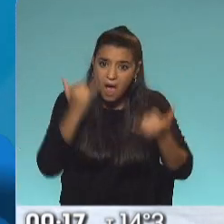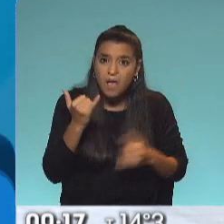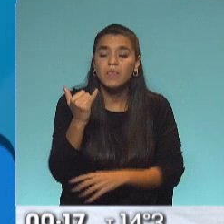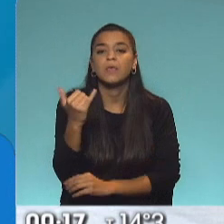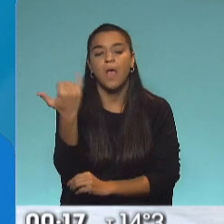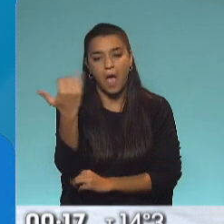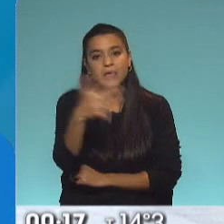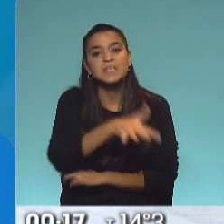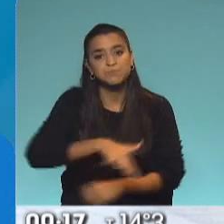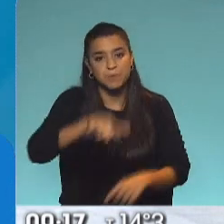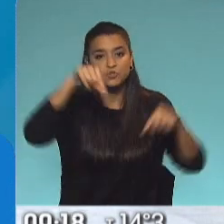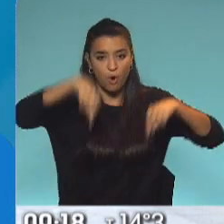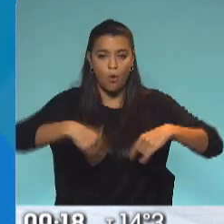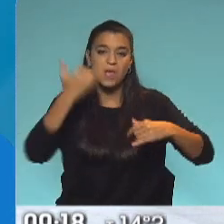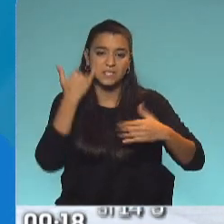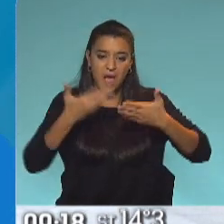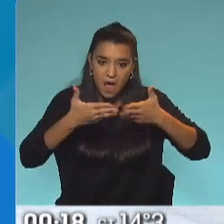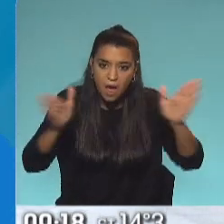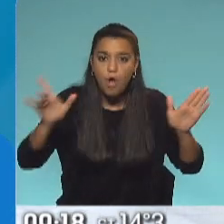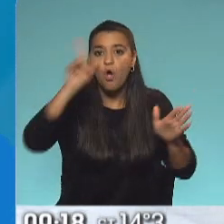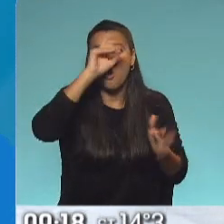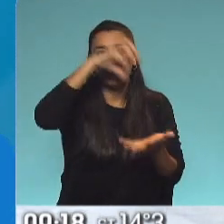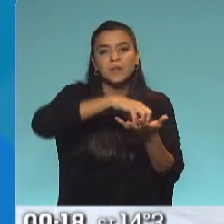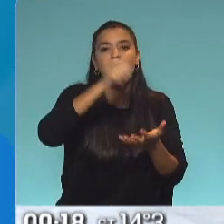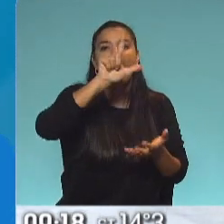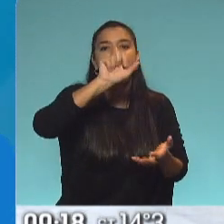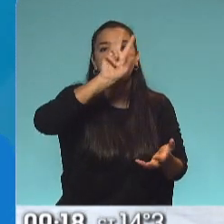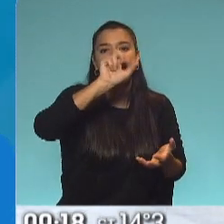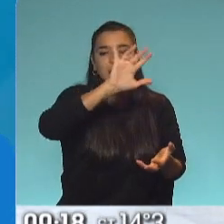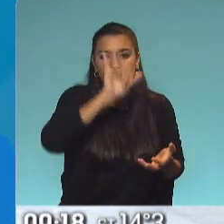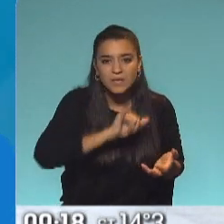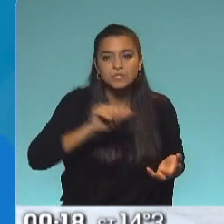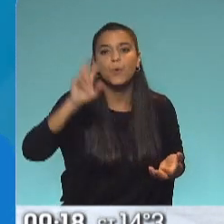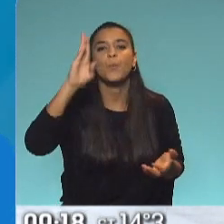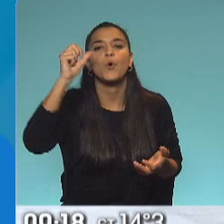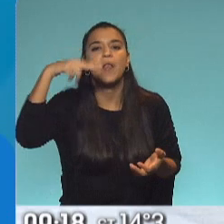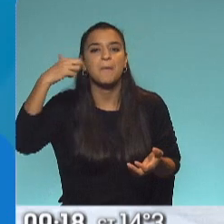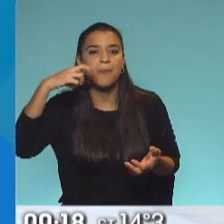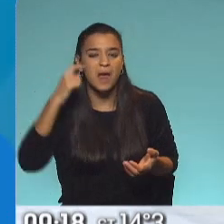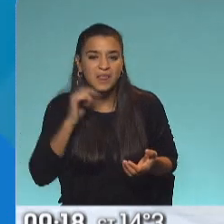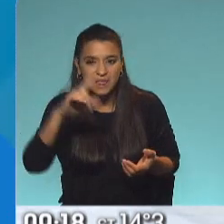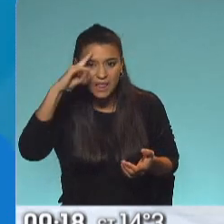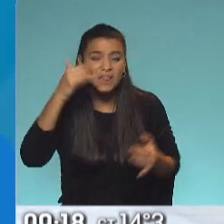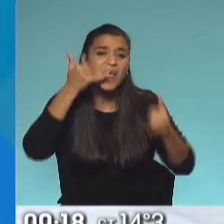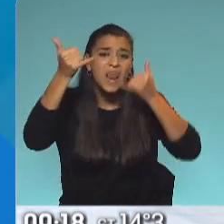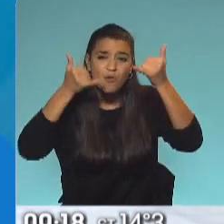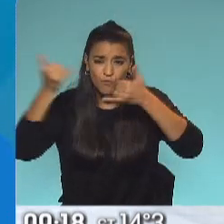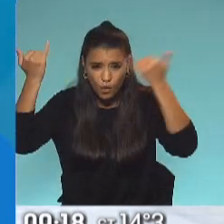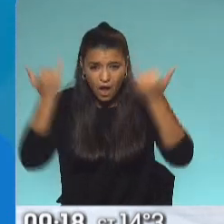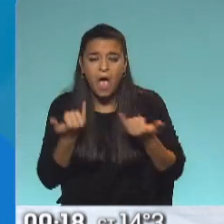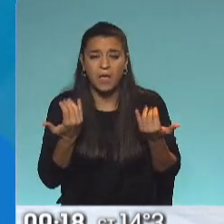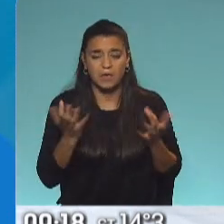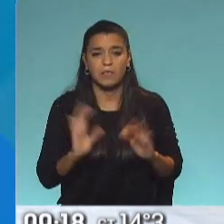espacios en este momento ya habilitados hospital álvarez el hospital laura bonaparte etcétera y teléfonos y líneas a las cuales